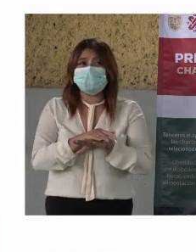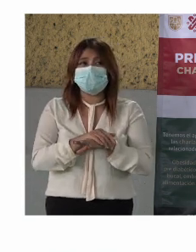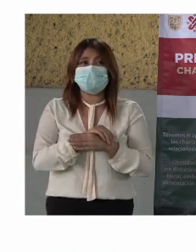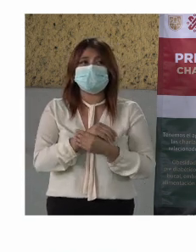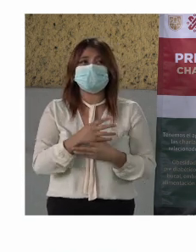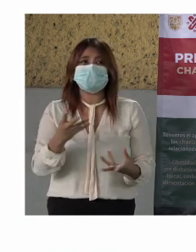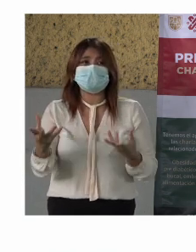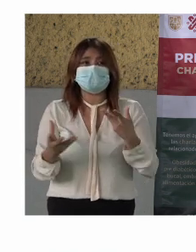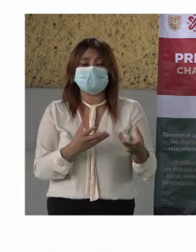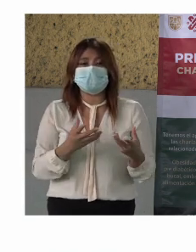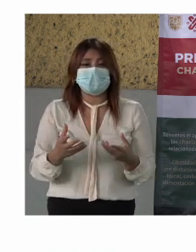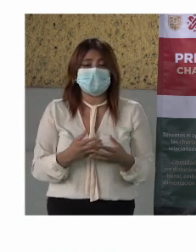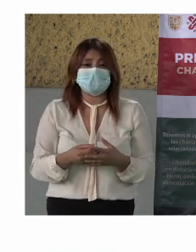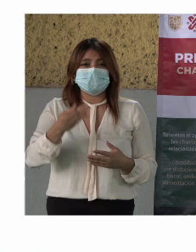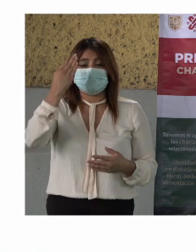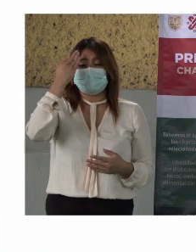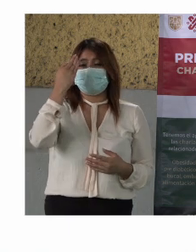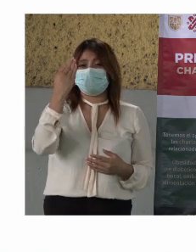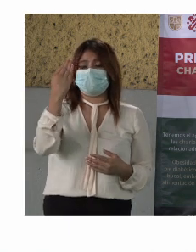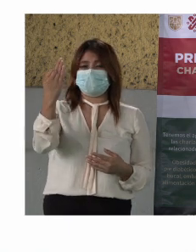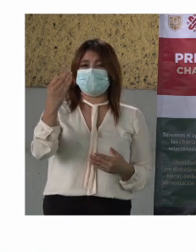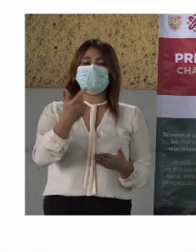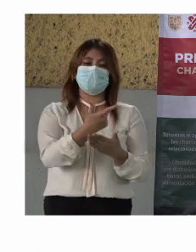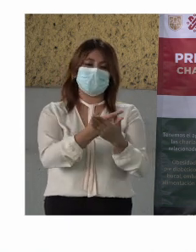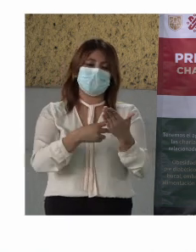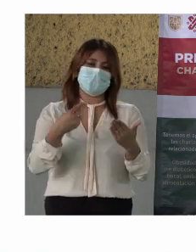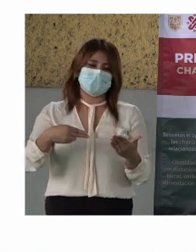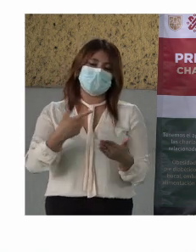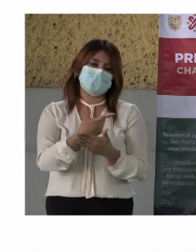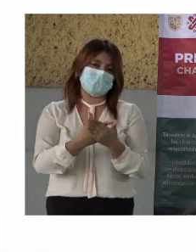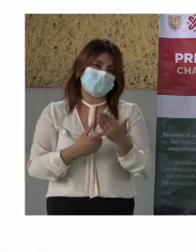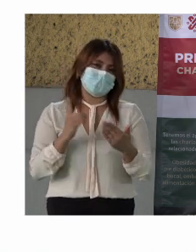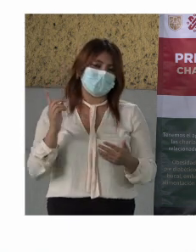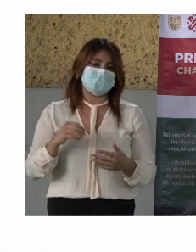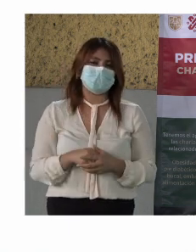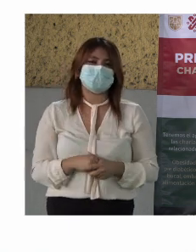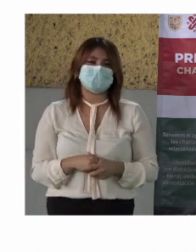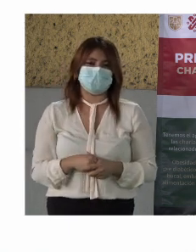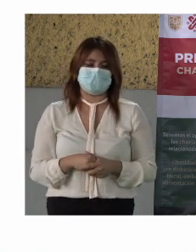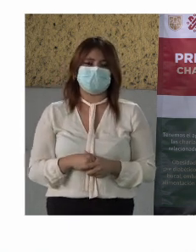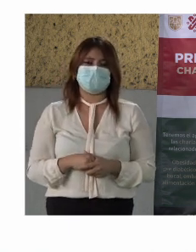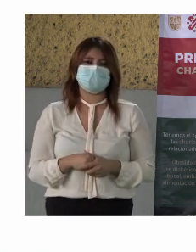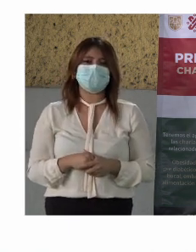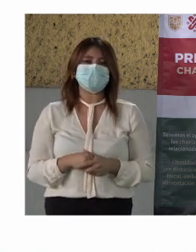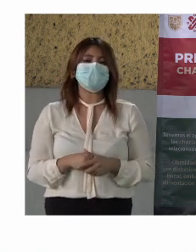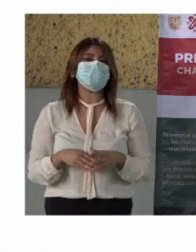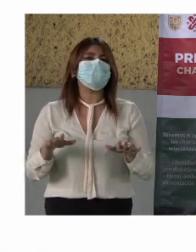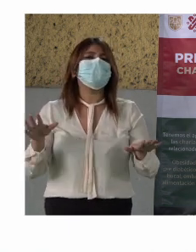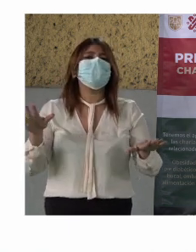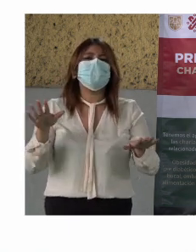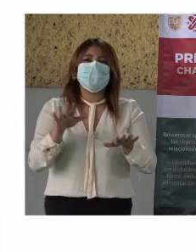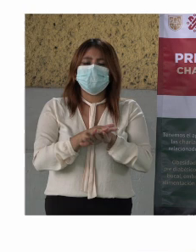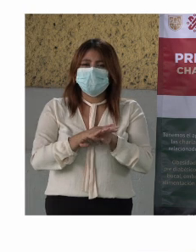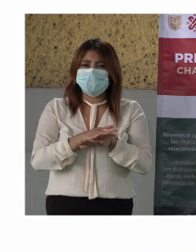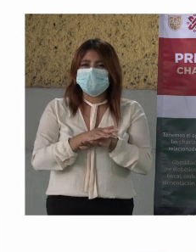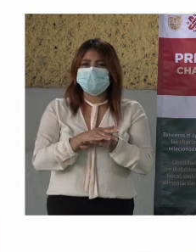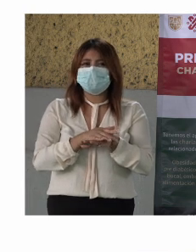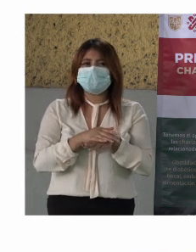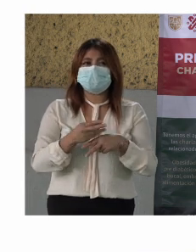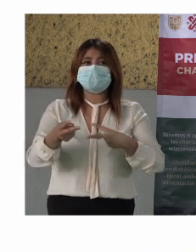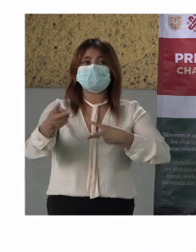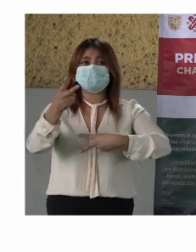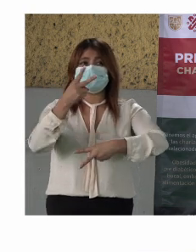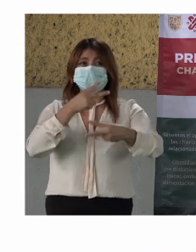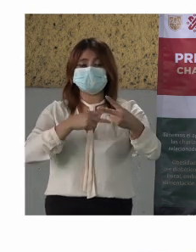Glargina, Lantus, Definich, ¿no? Entonces ahí ya las voy a mencionar. Y algunas vienen ya premezcladas, vienen mezcladas